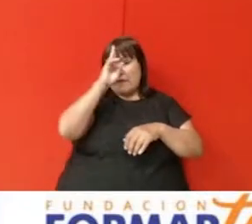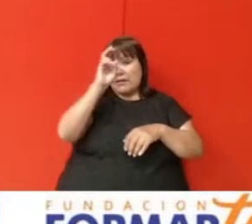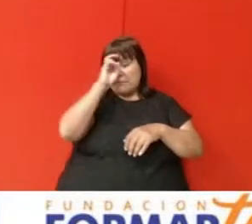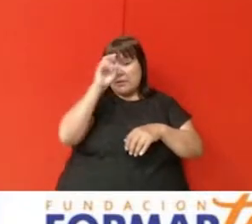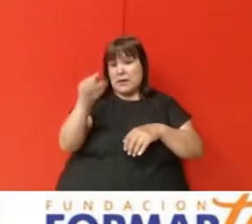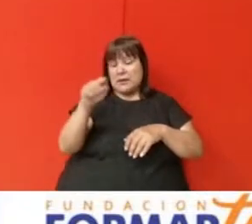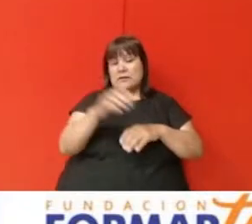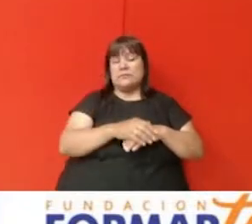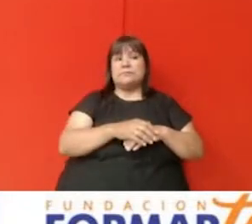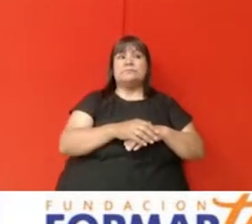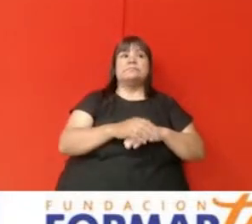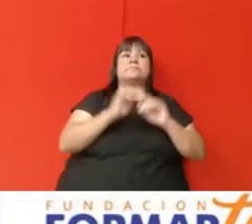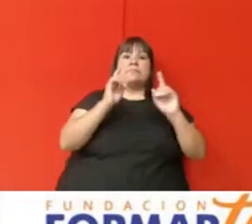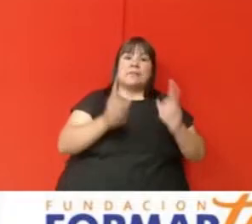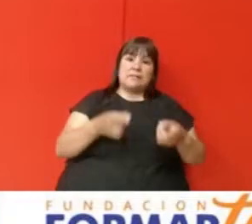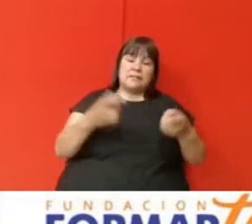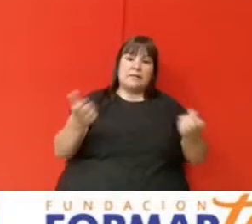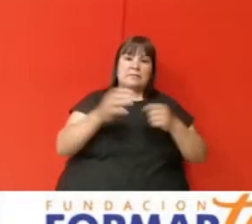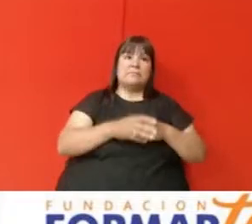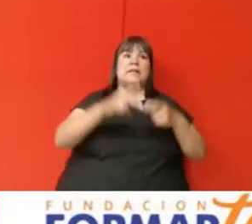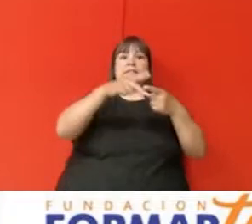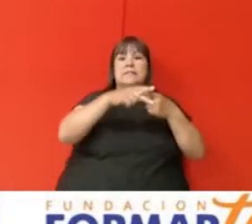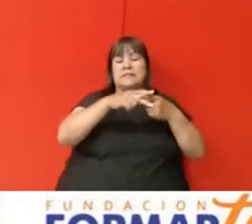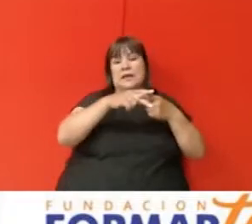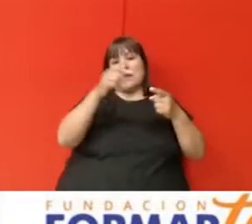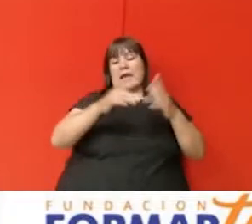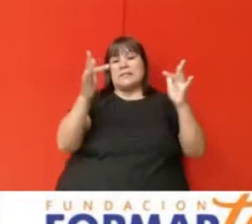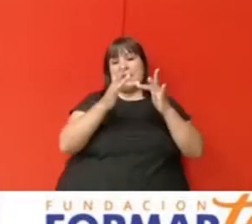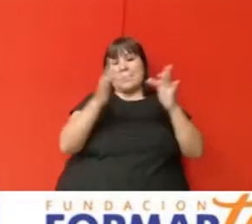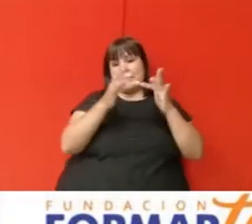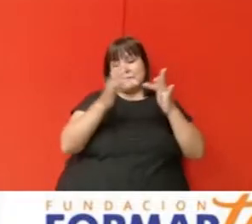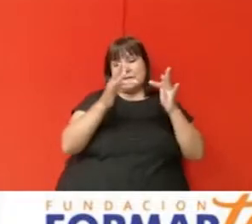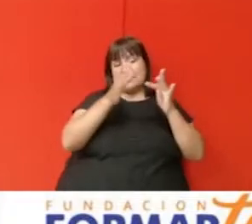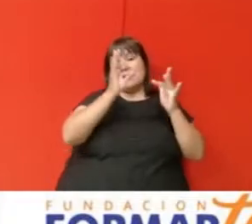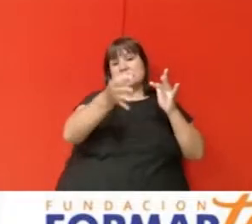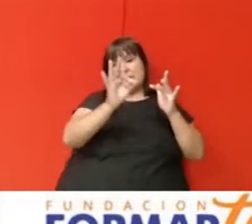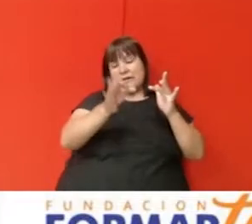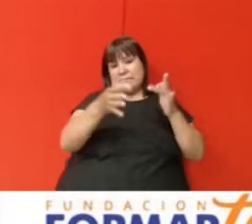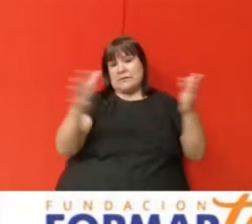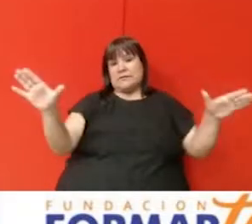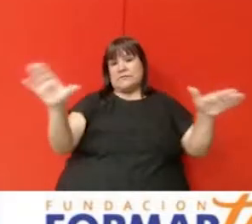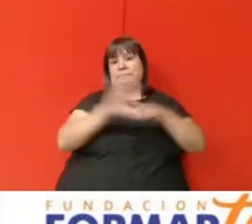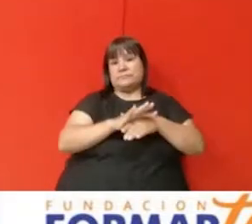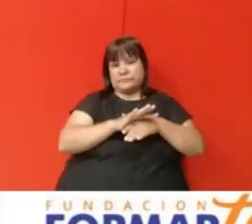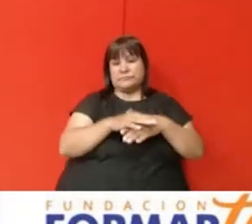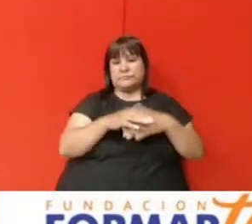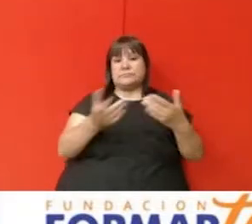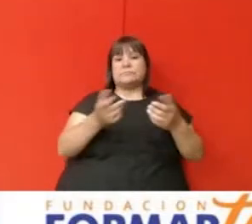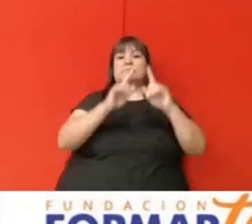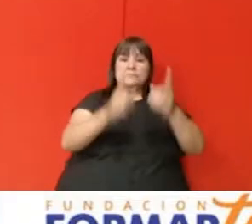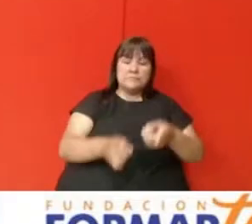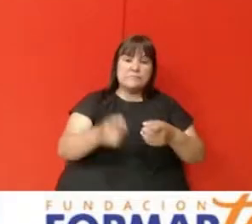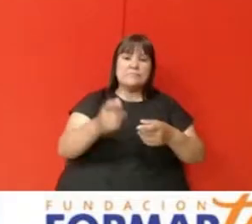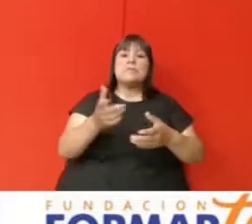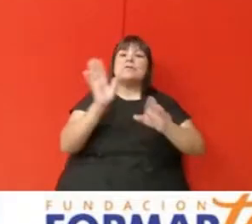En cuanto a la tecnología, la conectividad, hoy en día sabemos que existe la posibilidad del monitoreo remoto, de